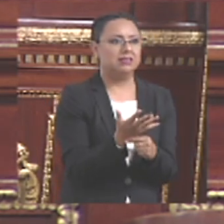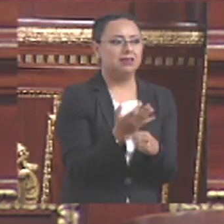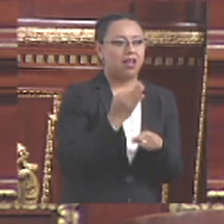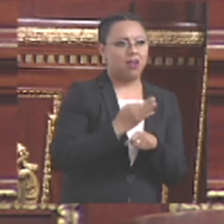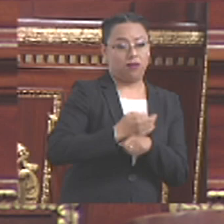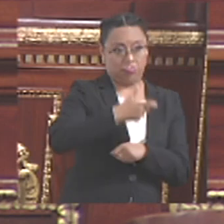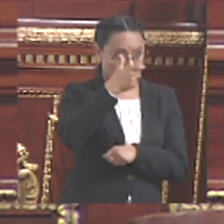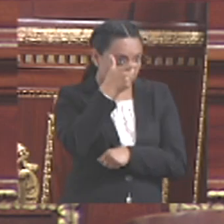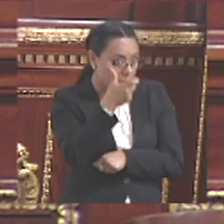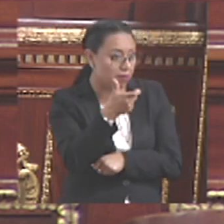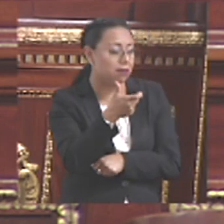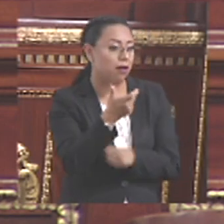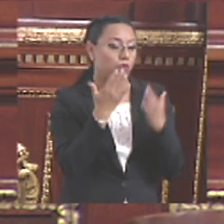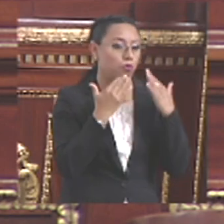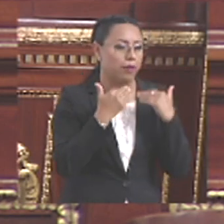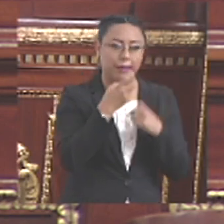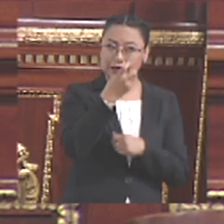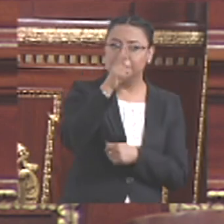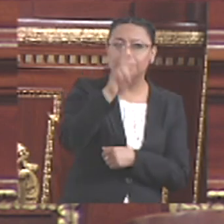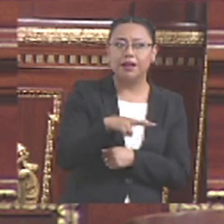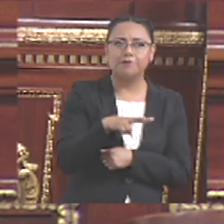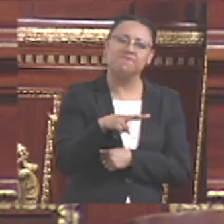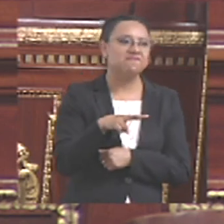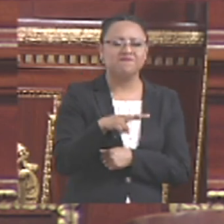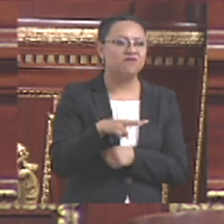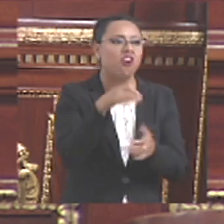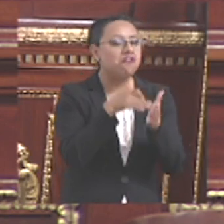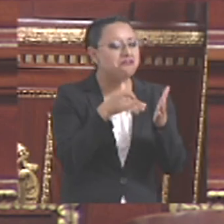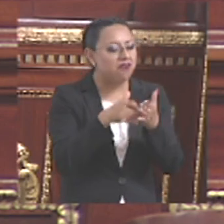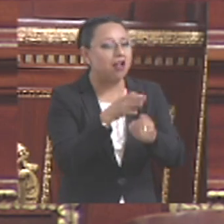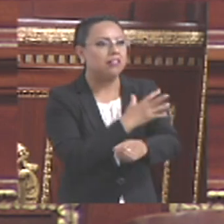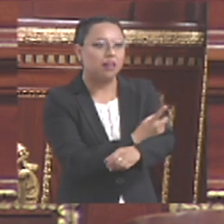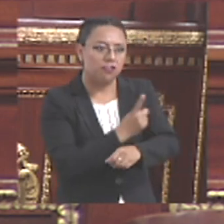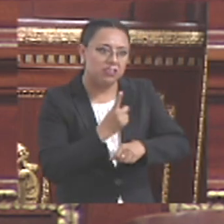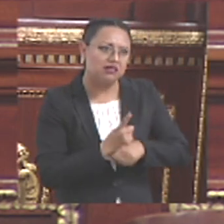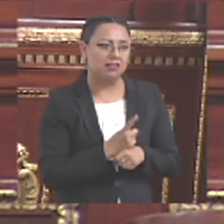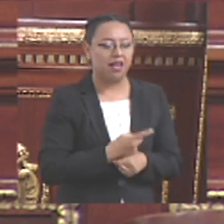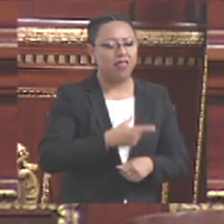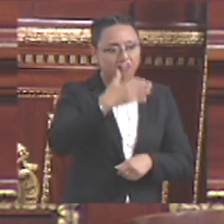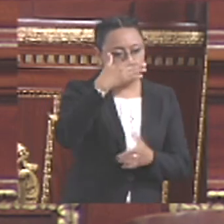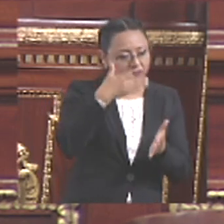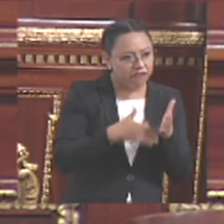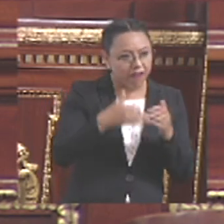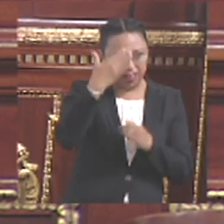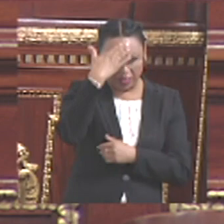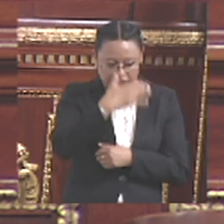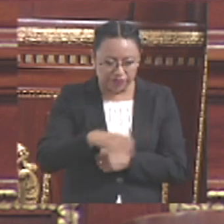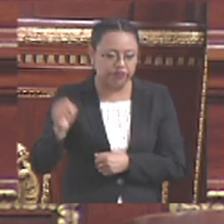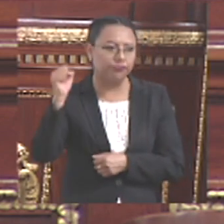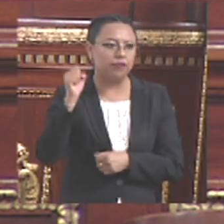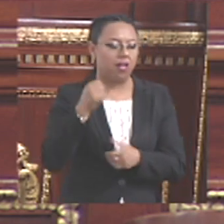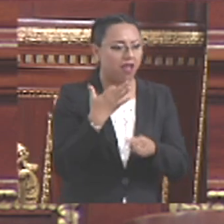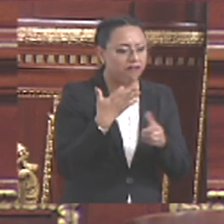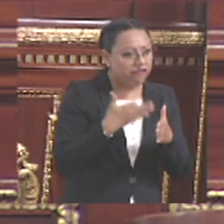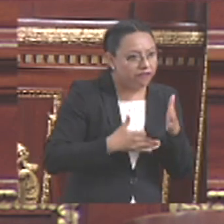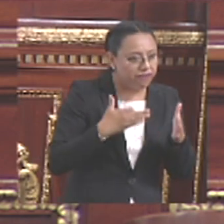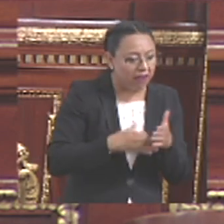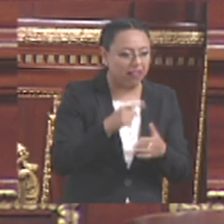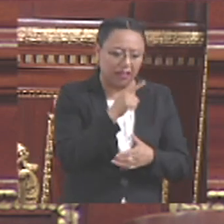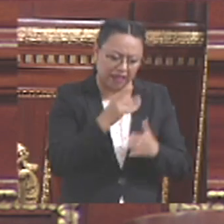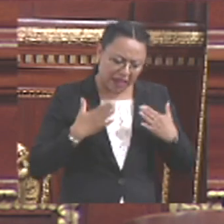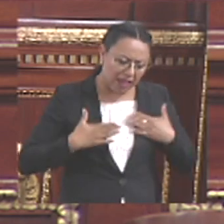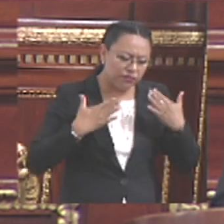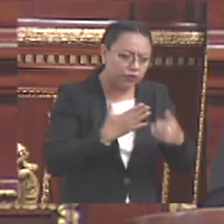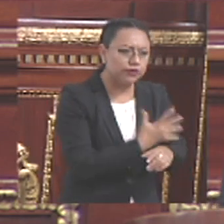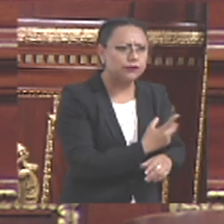de transparencia, diligencia, capacidad, eficiencia, honestidad en el ejercicio de los